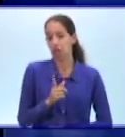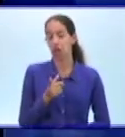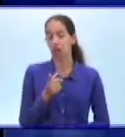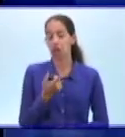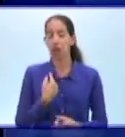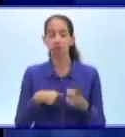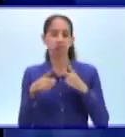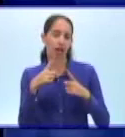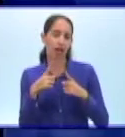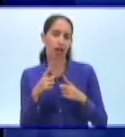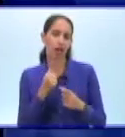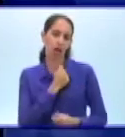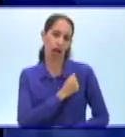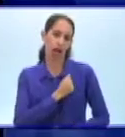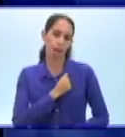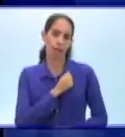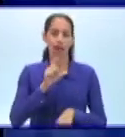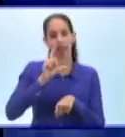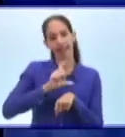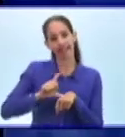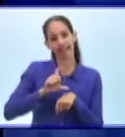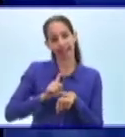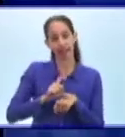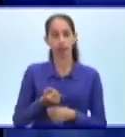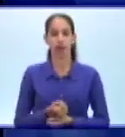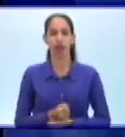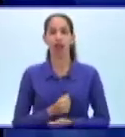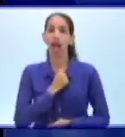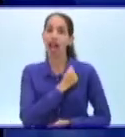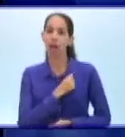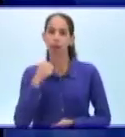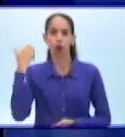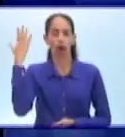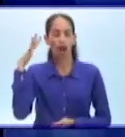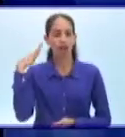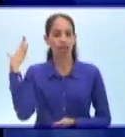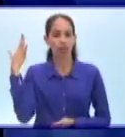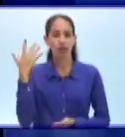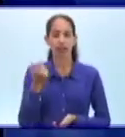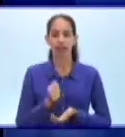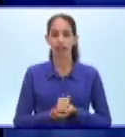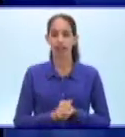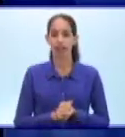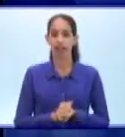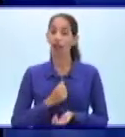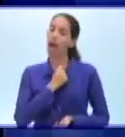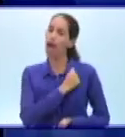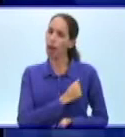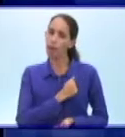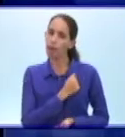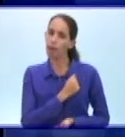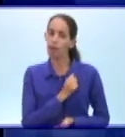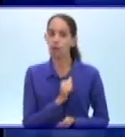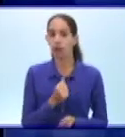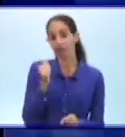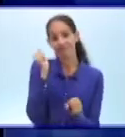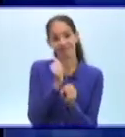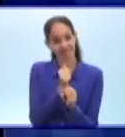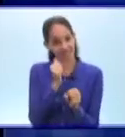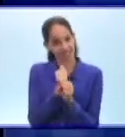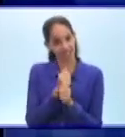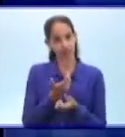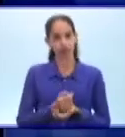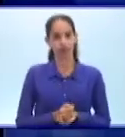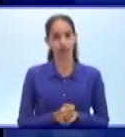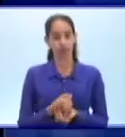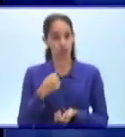campo, con el amor a la naturaleza, con el amor al trabajo. Por eso yo les recomiendo